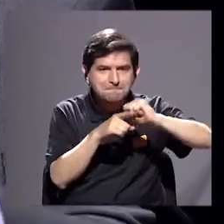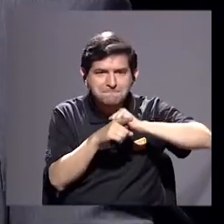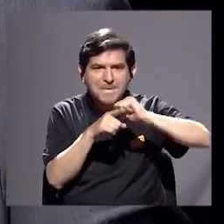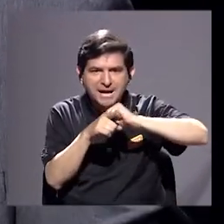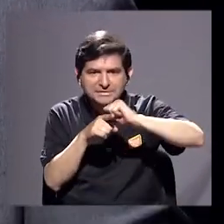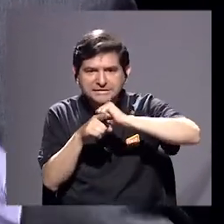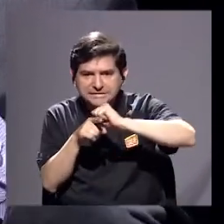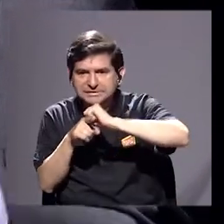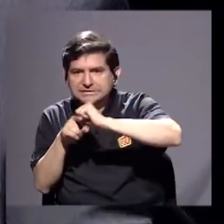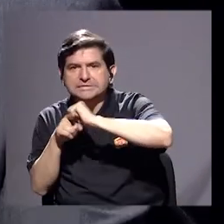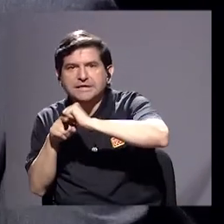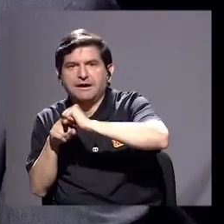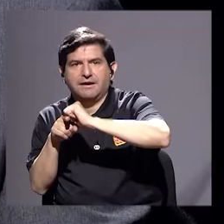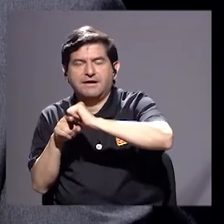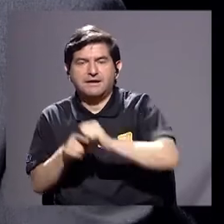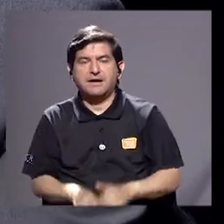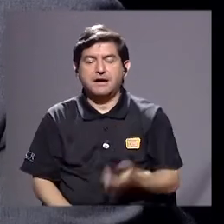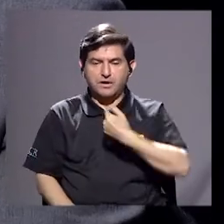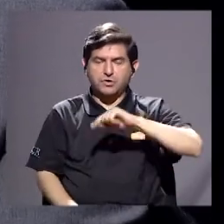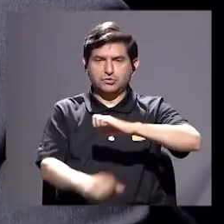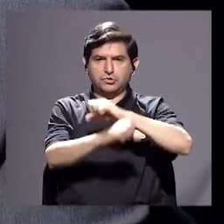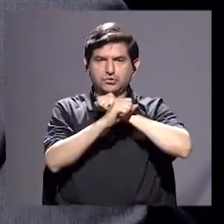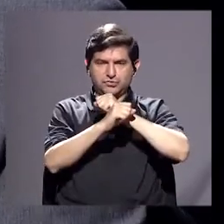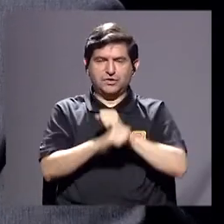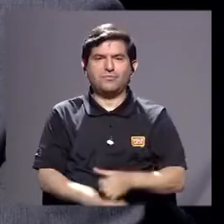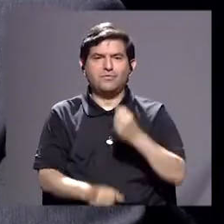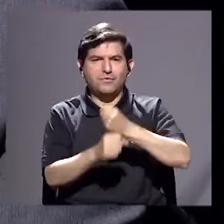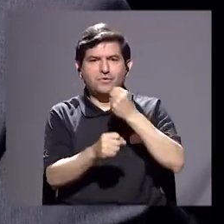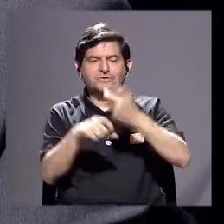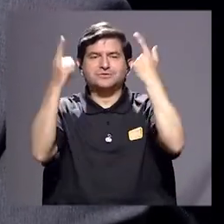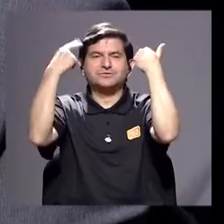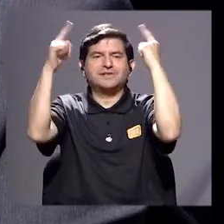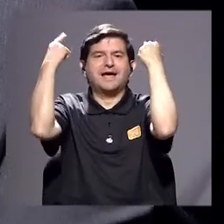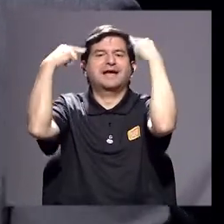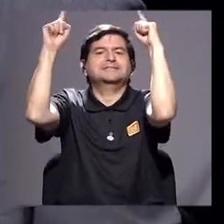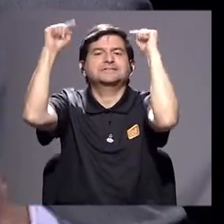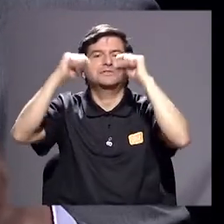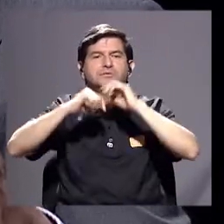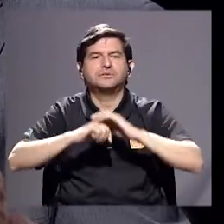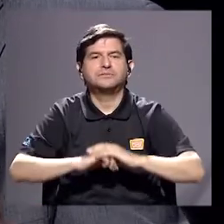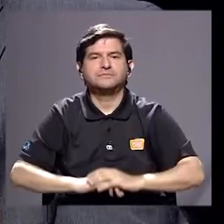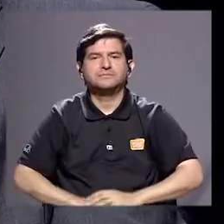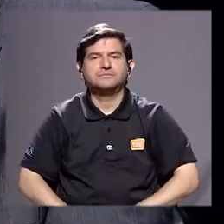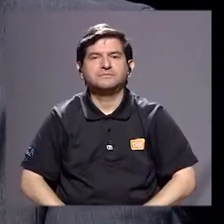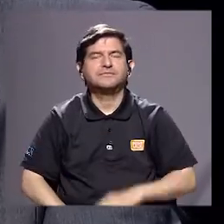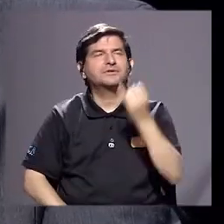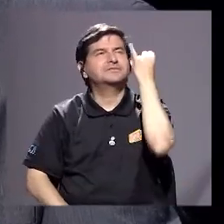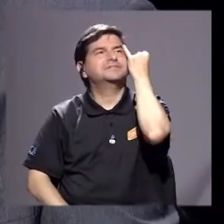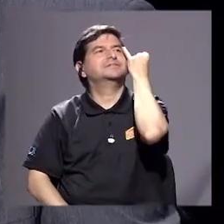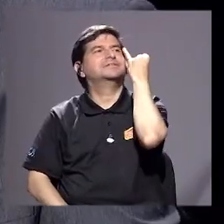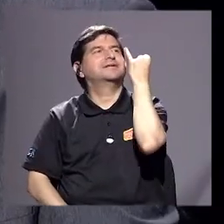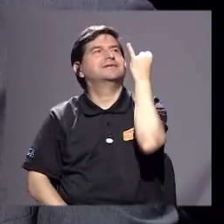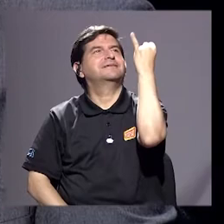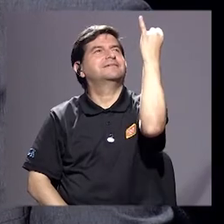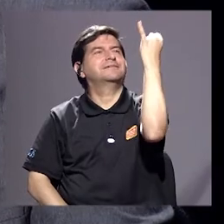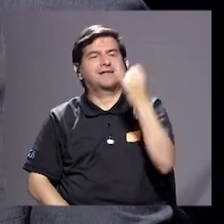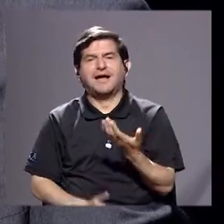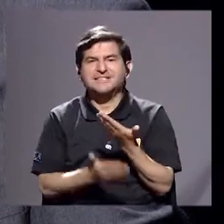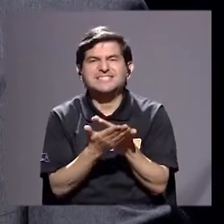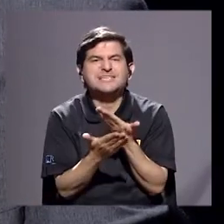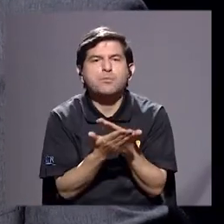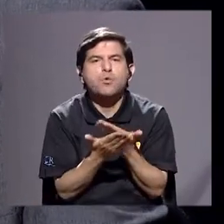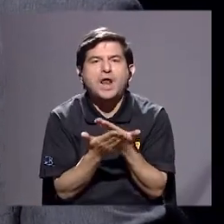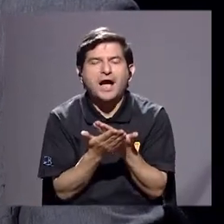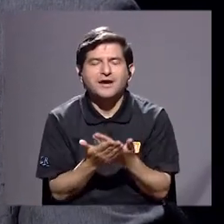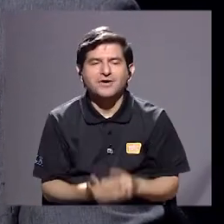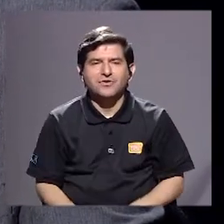practicar y practicar para garantizar que nuestra operación sea exitosa entonces el concepto del simulacro